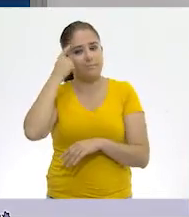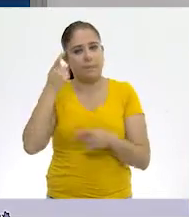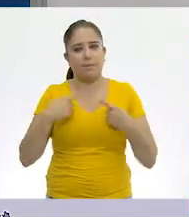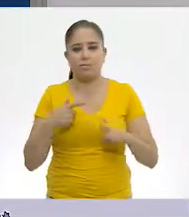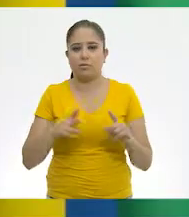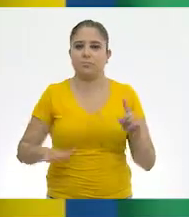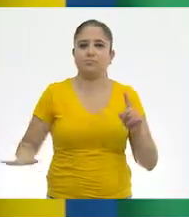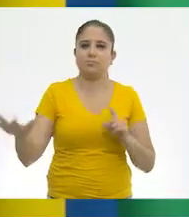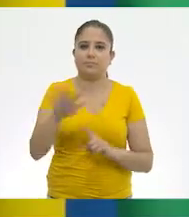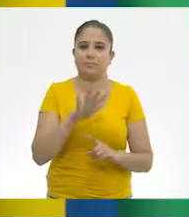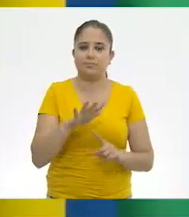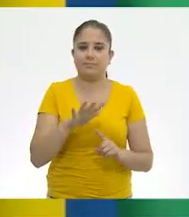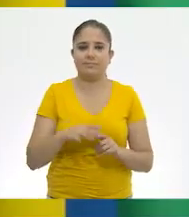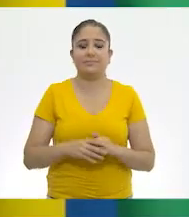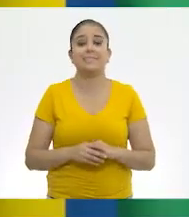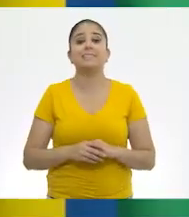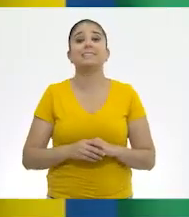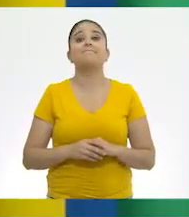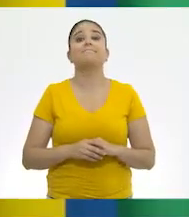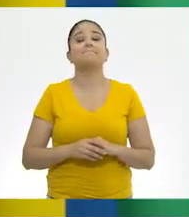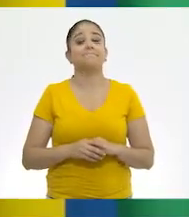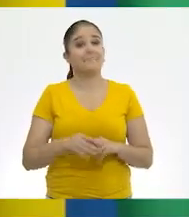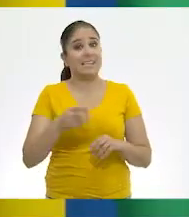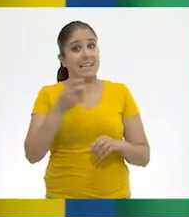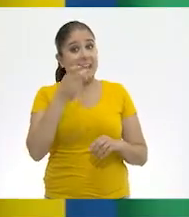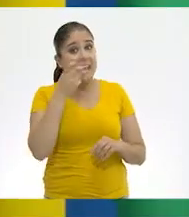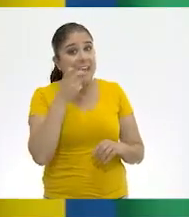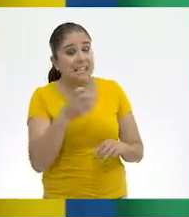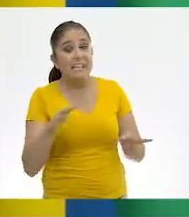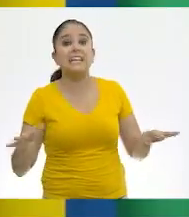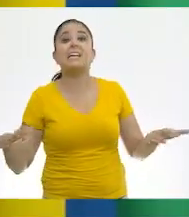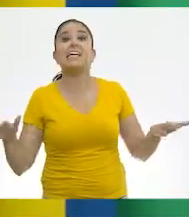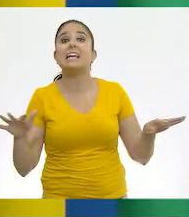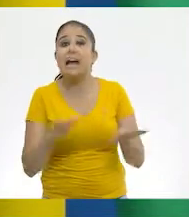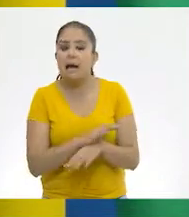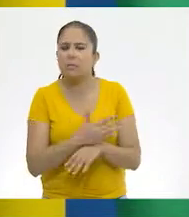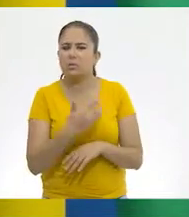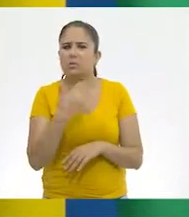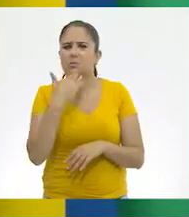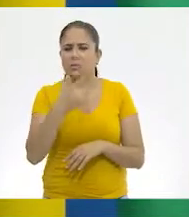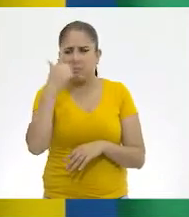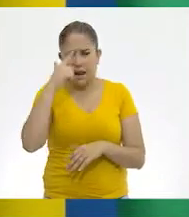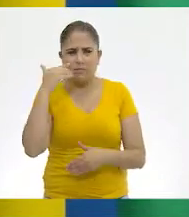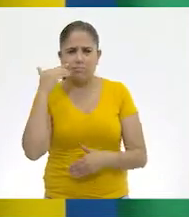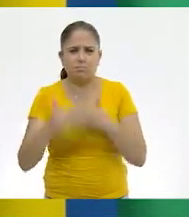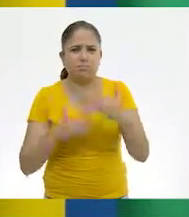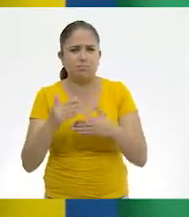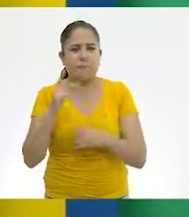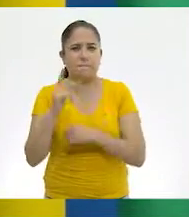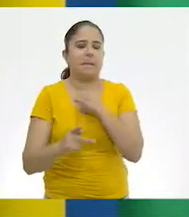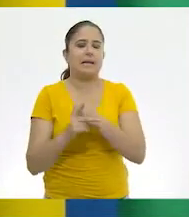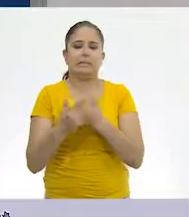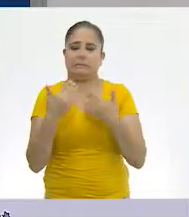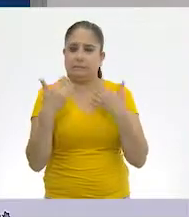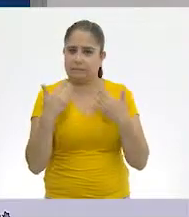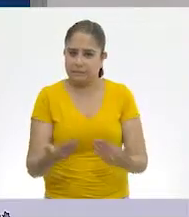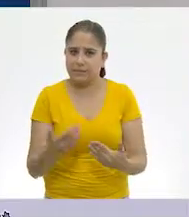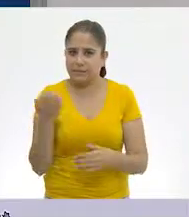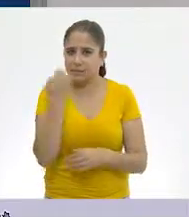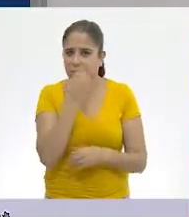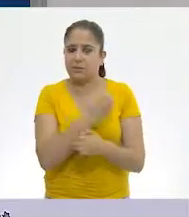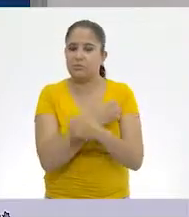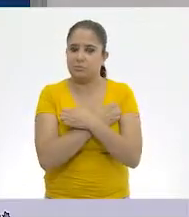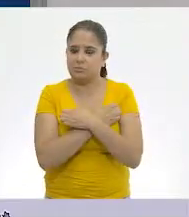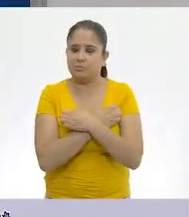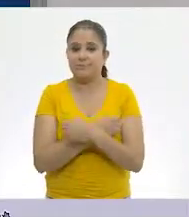población. Ese definitivamente es un cambio que promueve el progreso de un país.